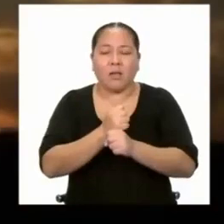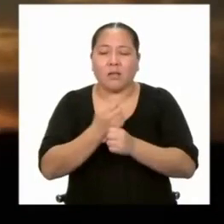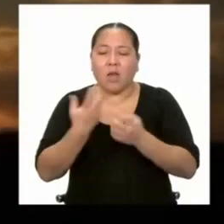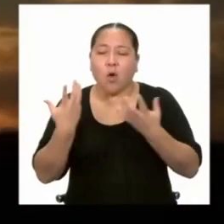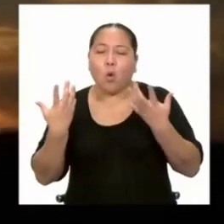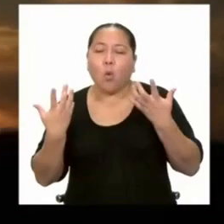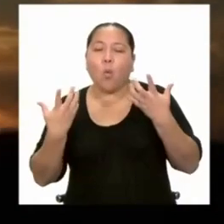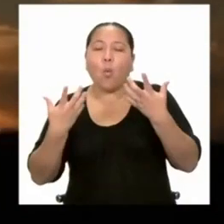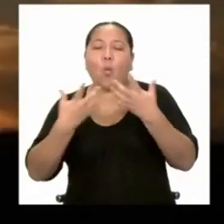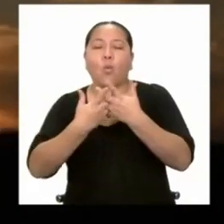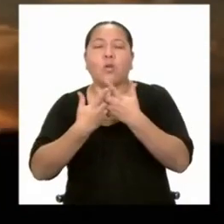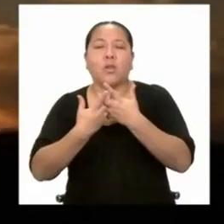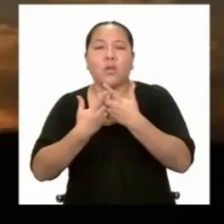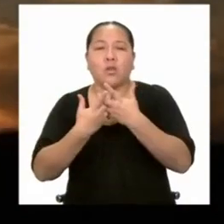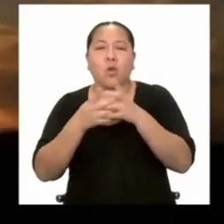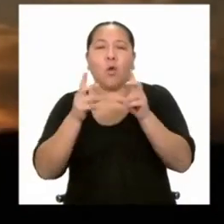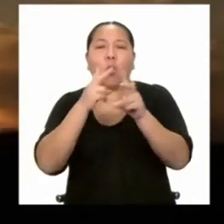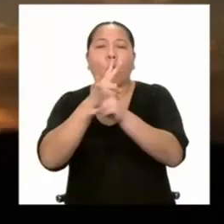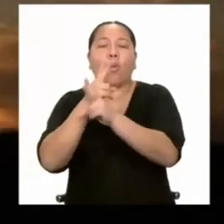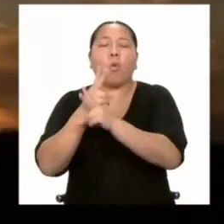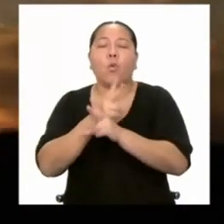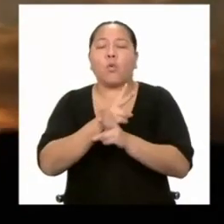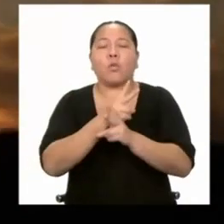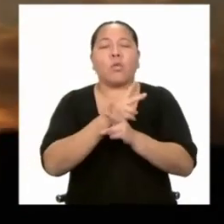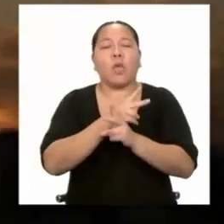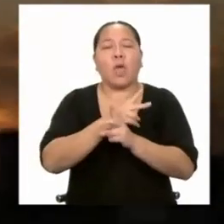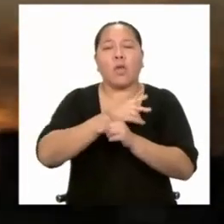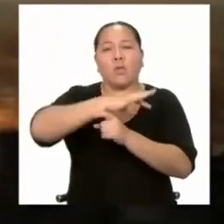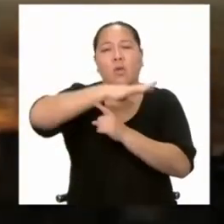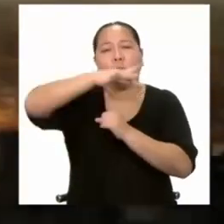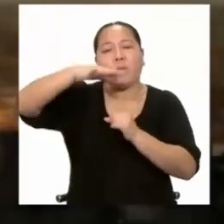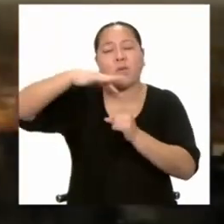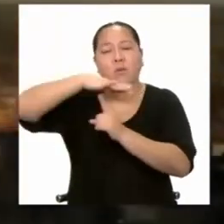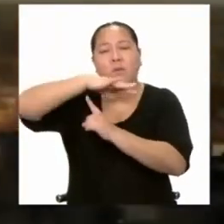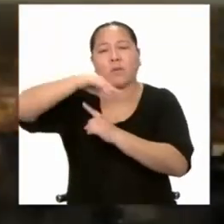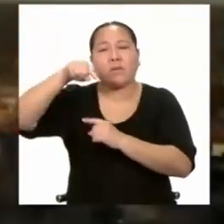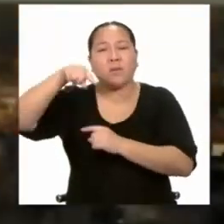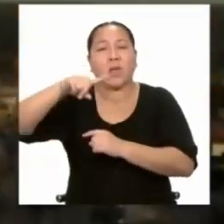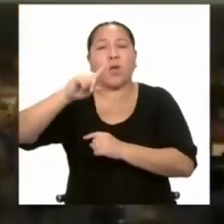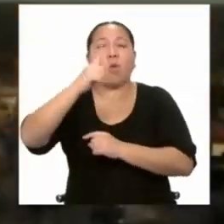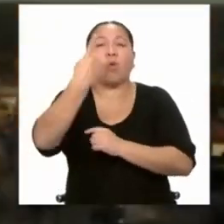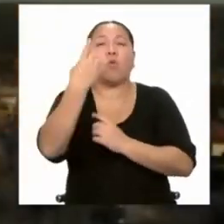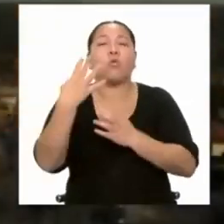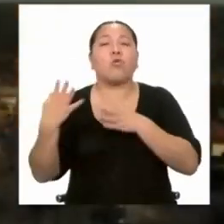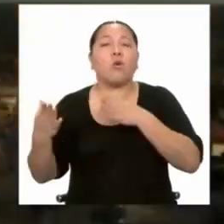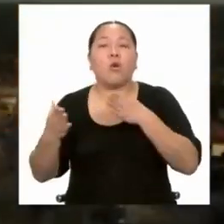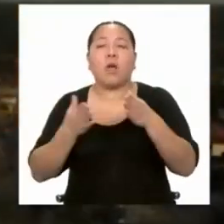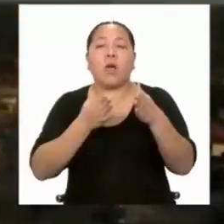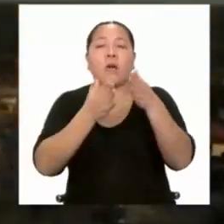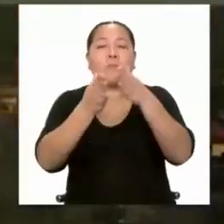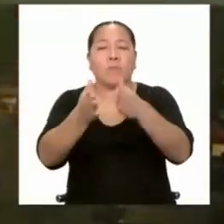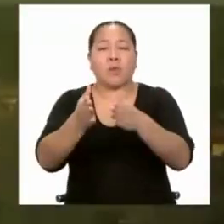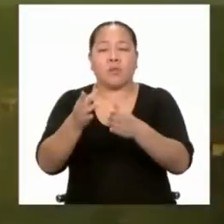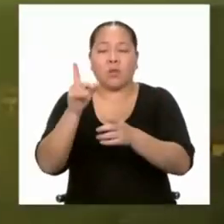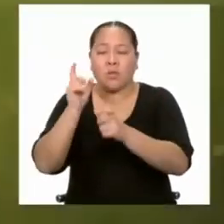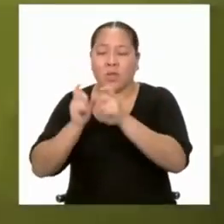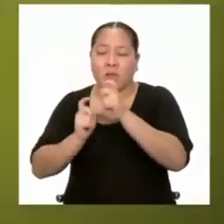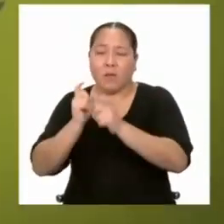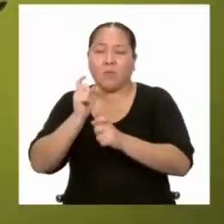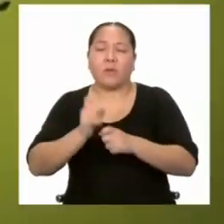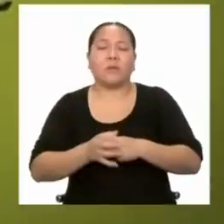con la naturaleza y creo que es el único camino que le queda a la humanidad.